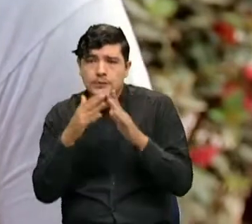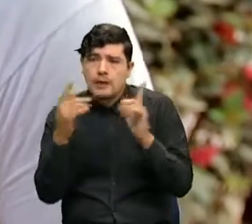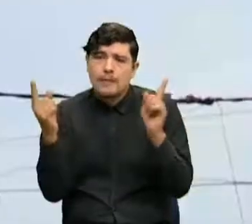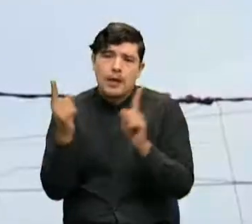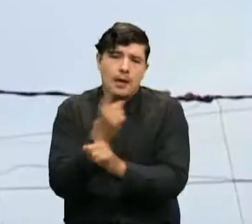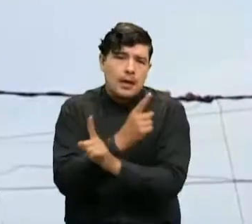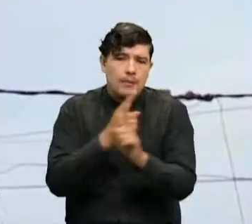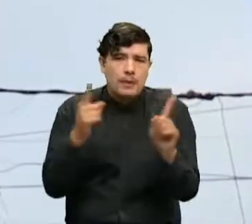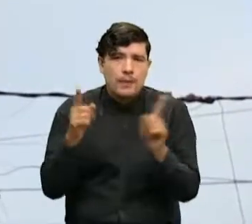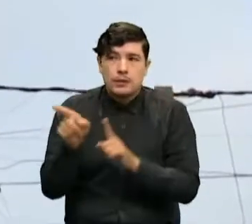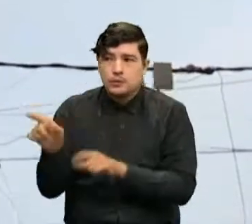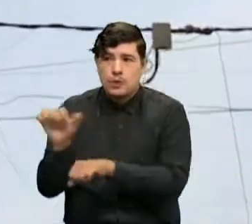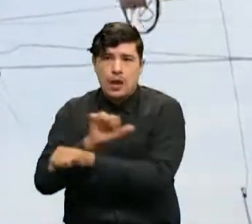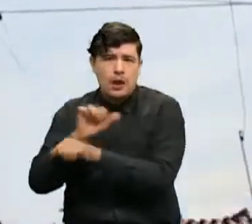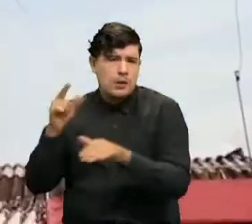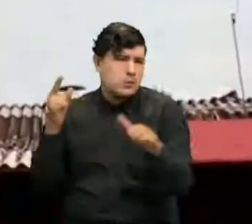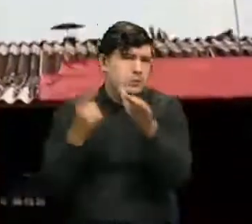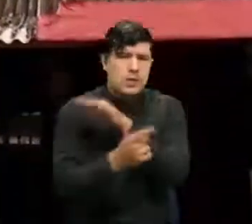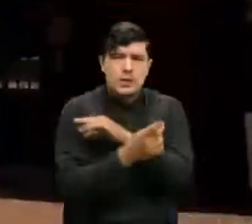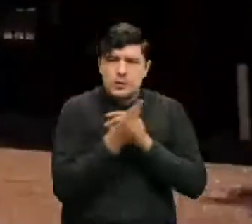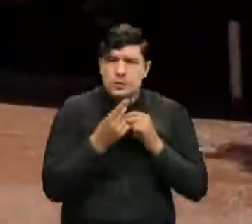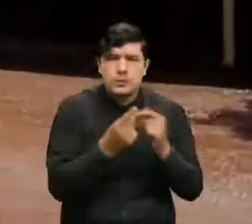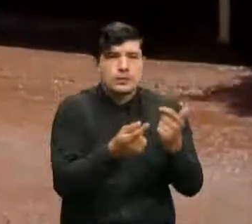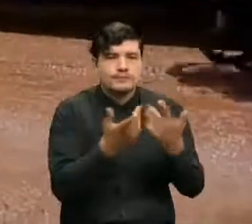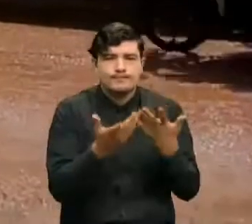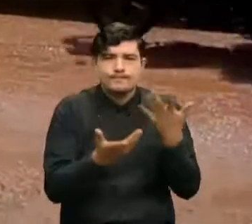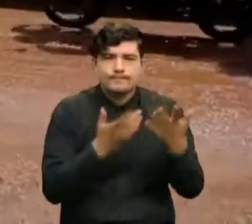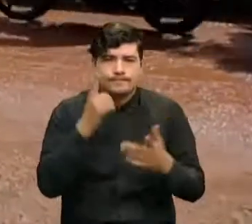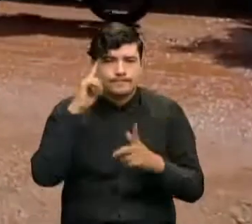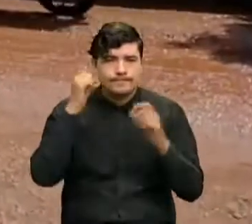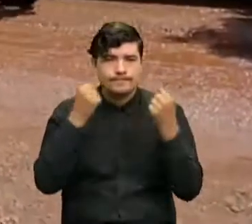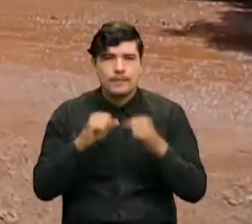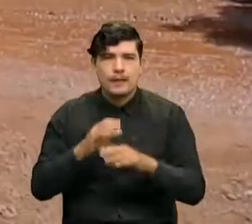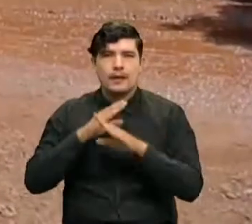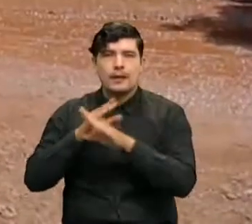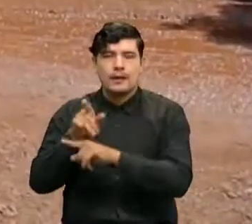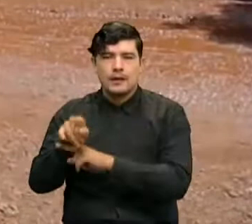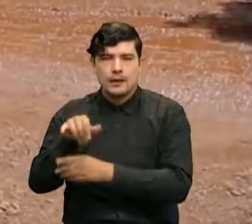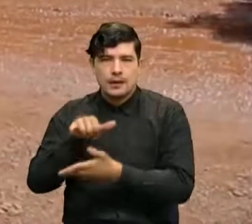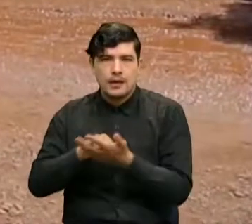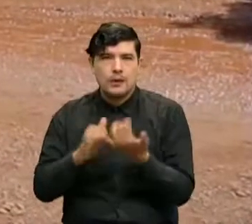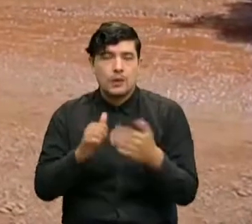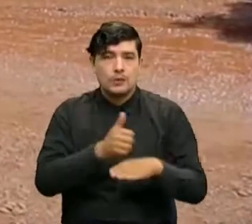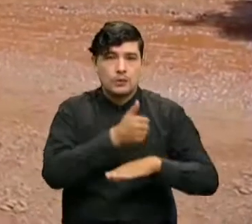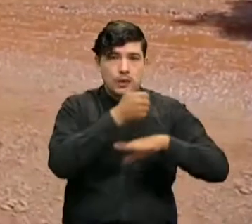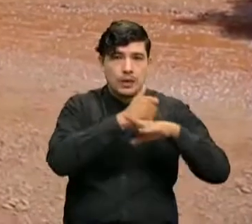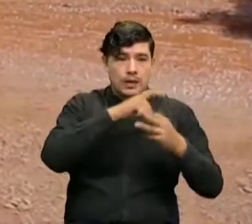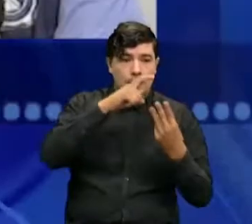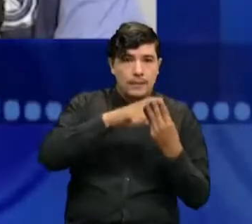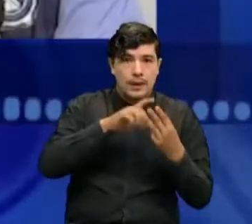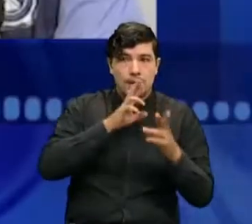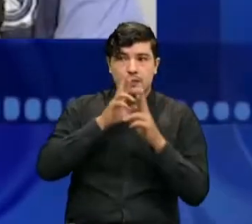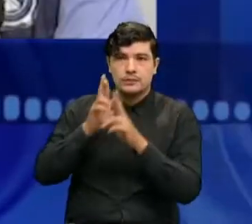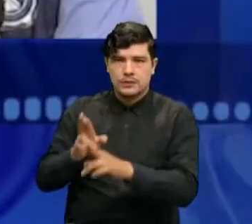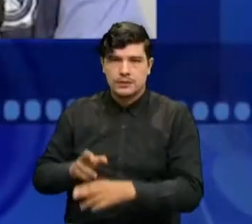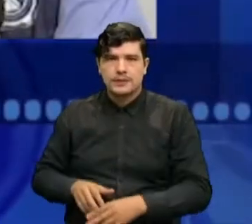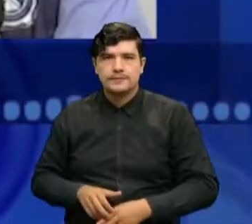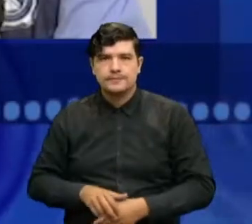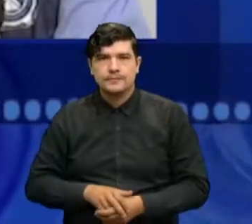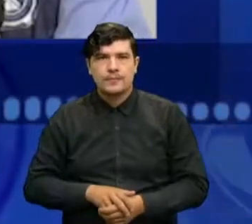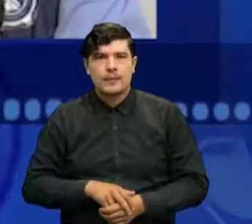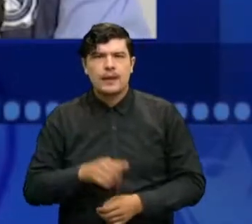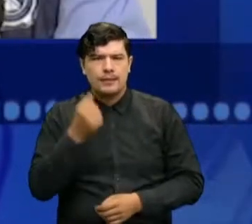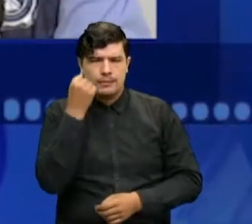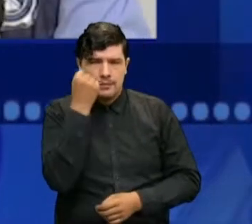muy arriados. Frente a esa problemática del paso de vehículos pesados, la Inspección de Tránsito y Transporte se refirió. Nosotros